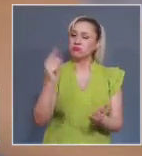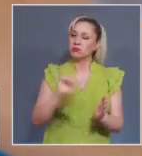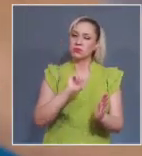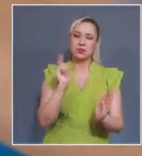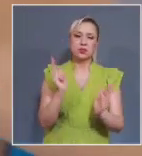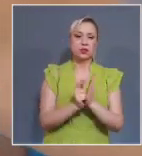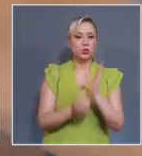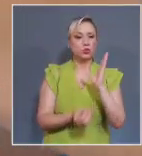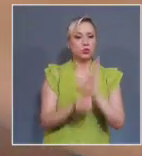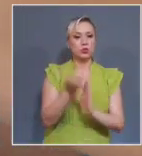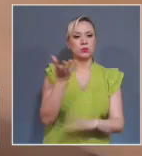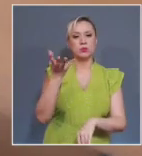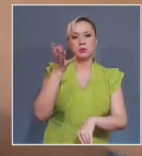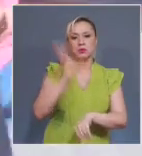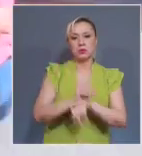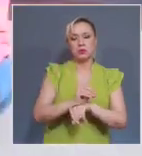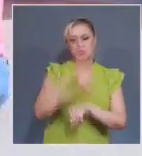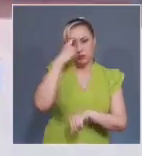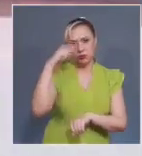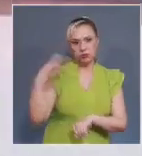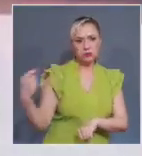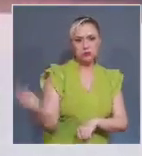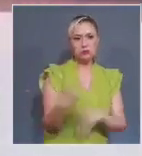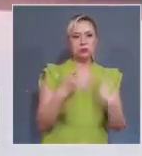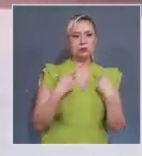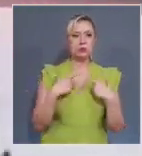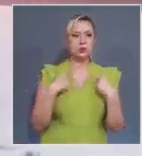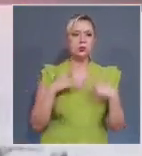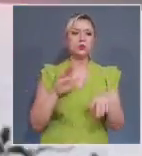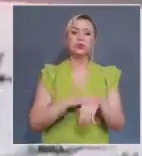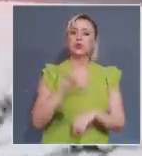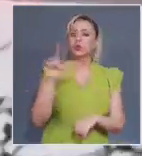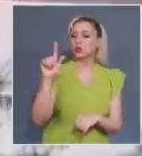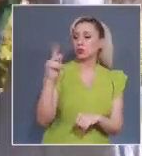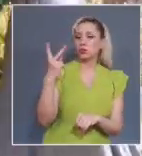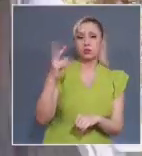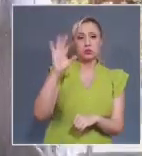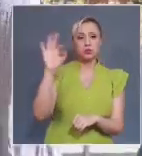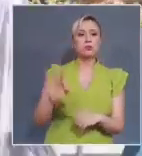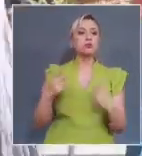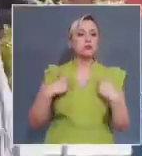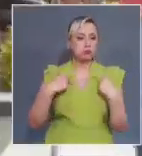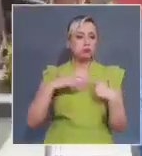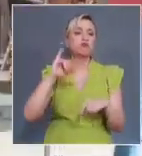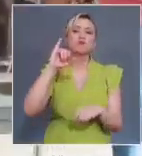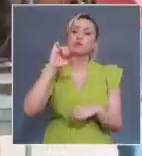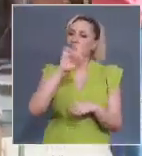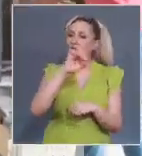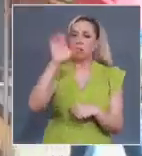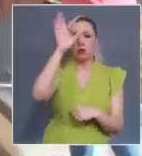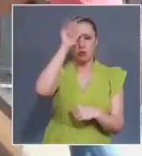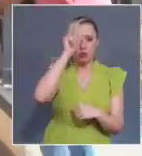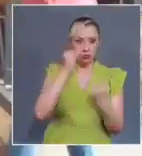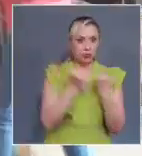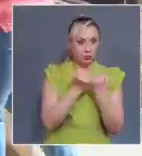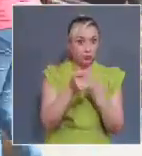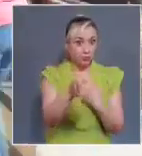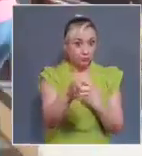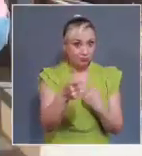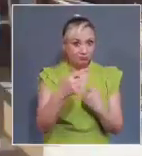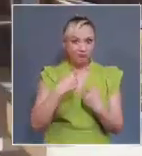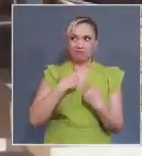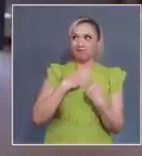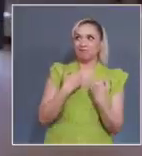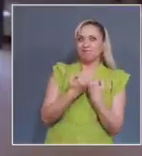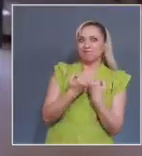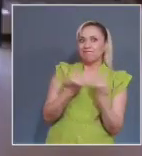encuesta realizada en México, el 72% está de acuerdo con esta ley. Mencionaron que las personas con enfermedades terminales tienen